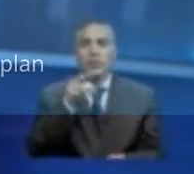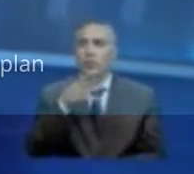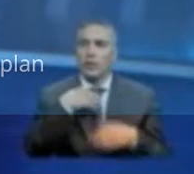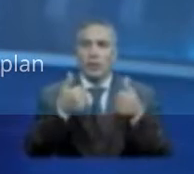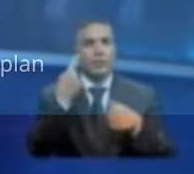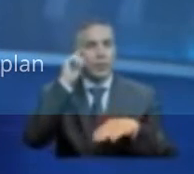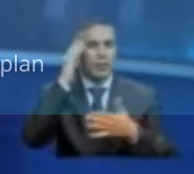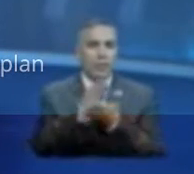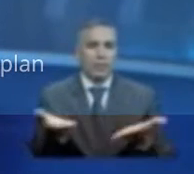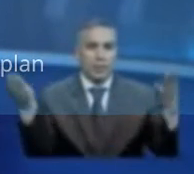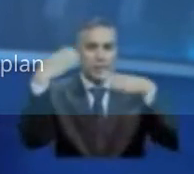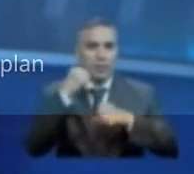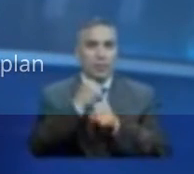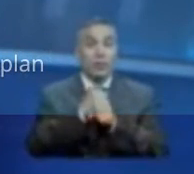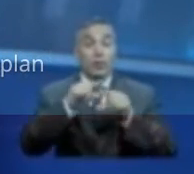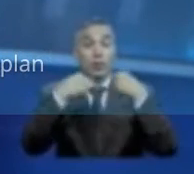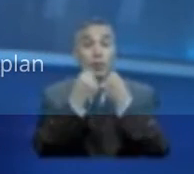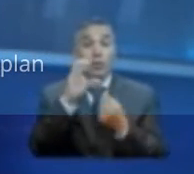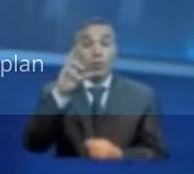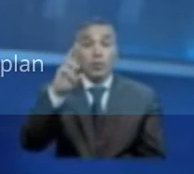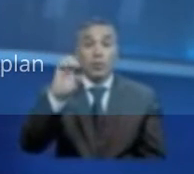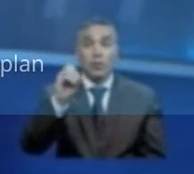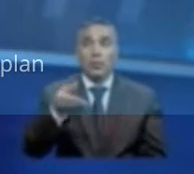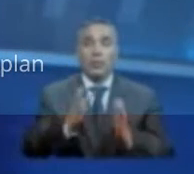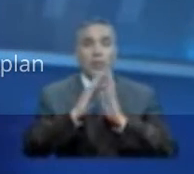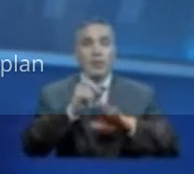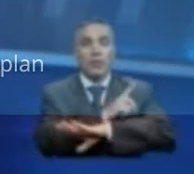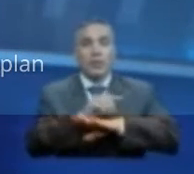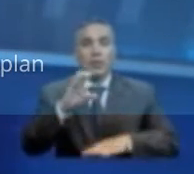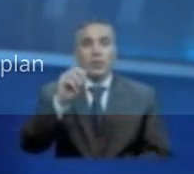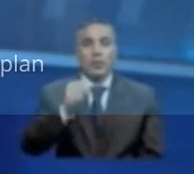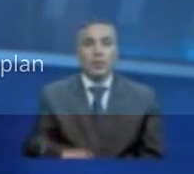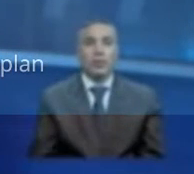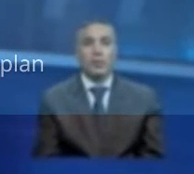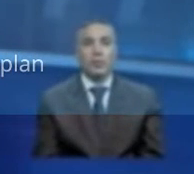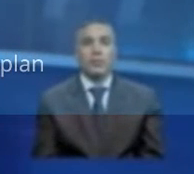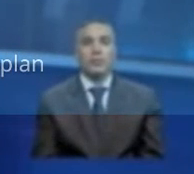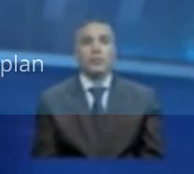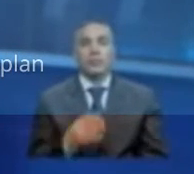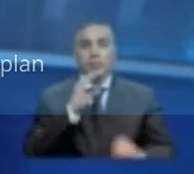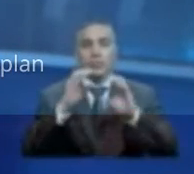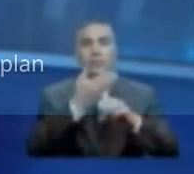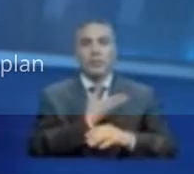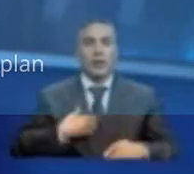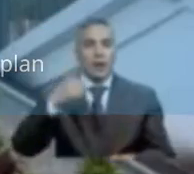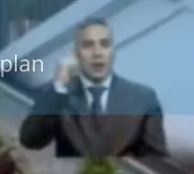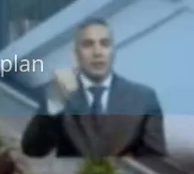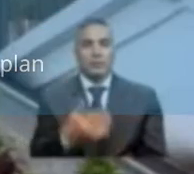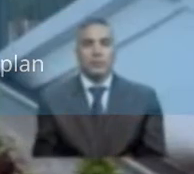prudente dejar de trabajar. La bancada de Creo pide a la dirigencia de la CONAIE conversar con el presidente Lasso.